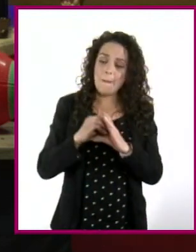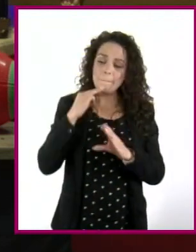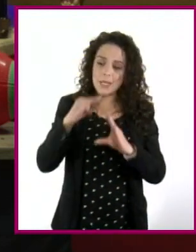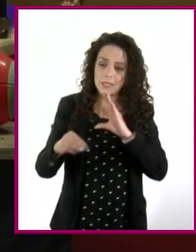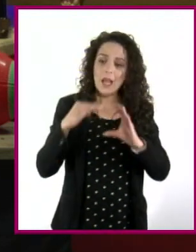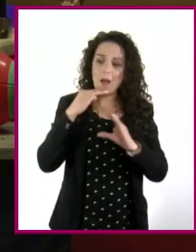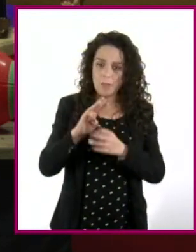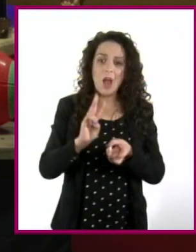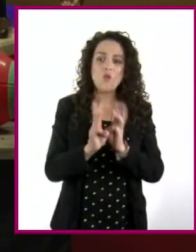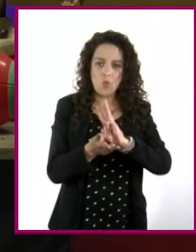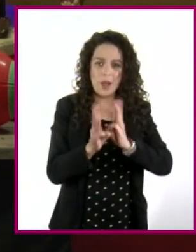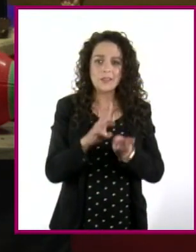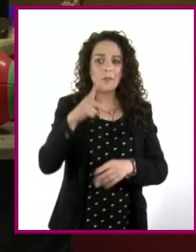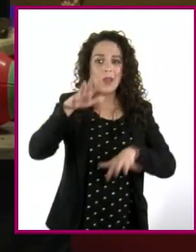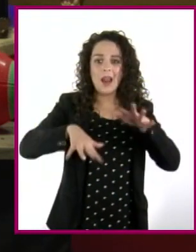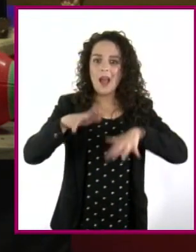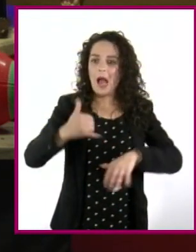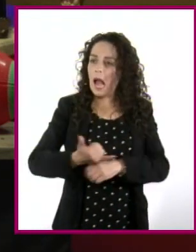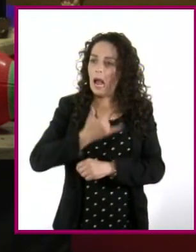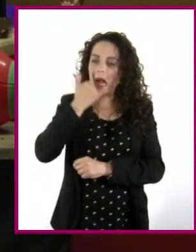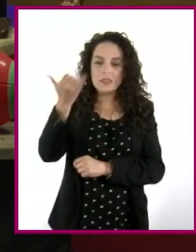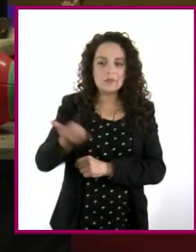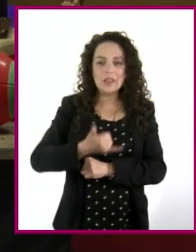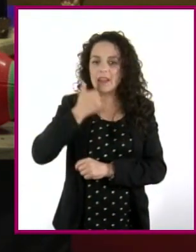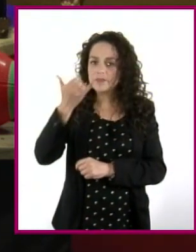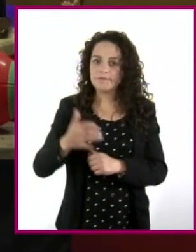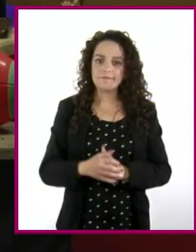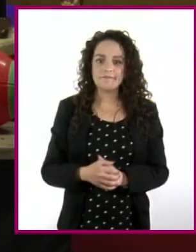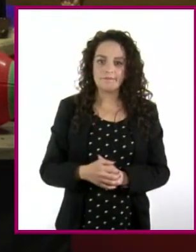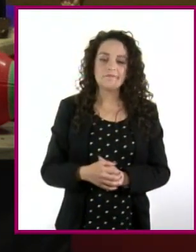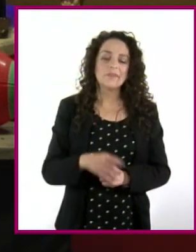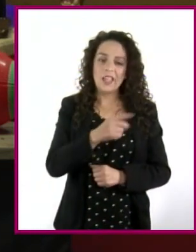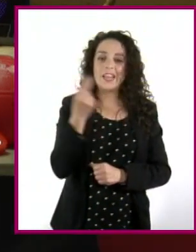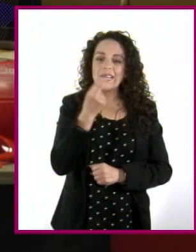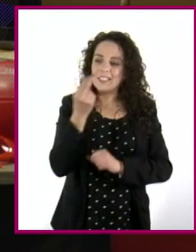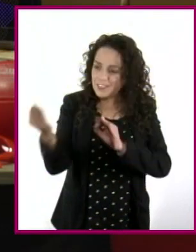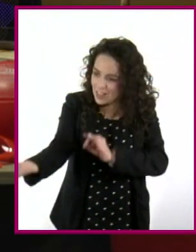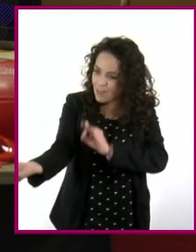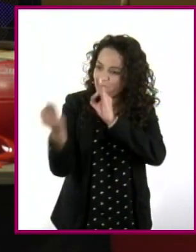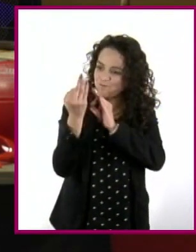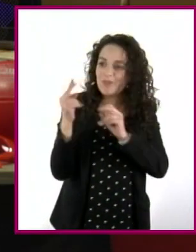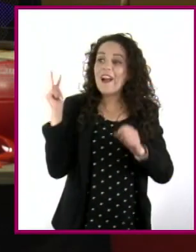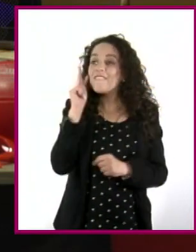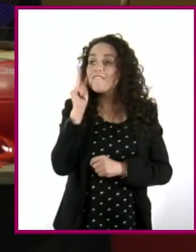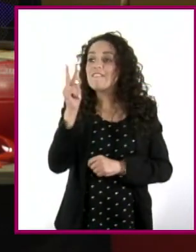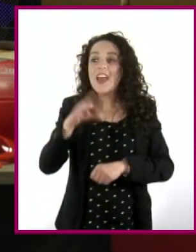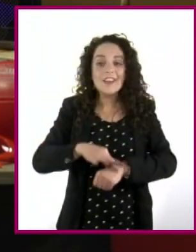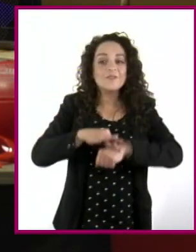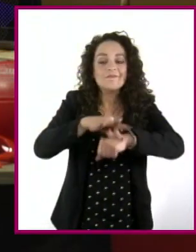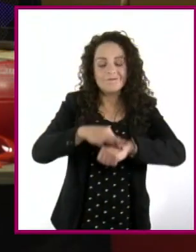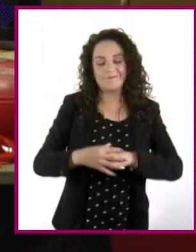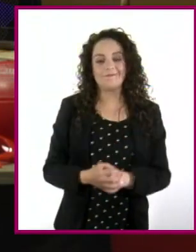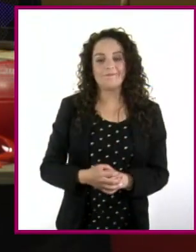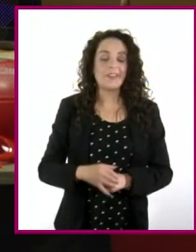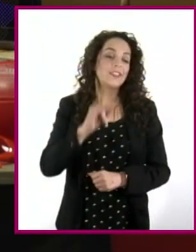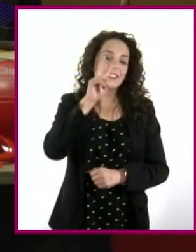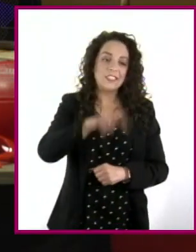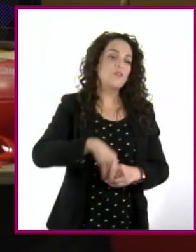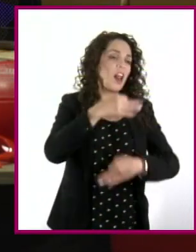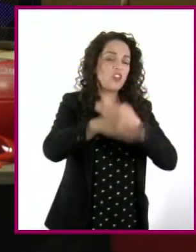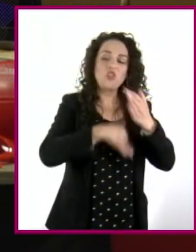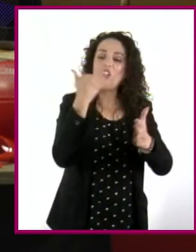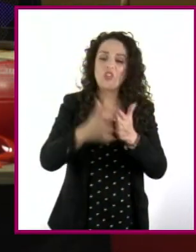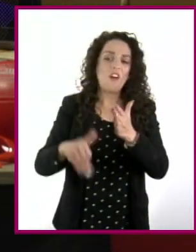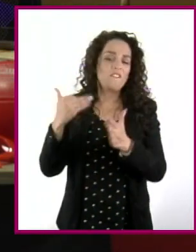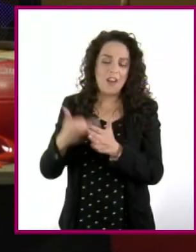surgen malos entendidos. Dice que a ella le hace falta contacto personal. A todos nos hace falta, Andrea. Curiosamente, más